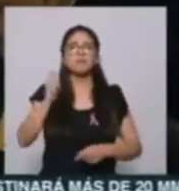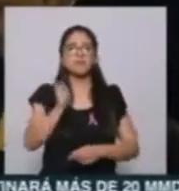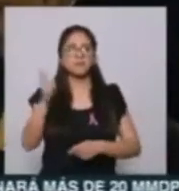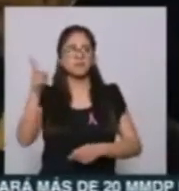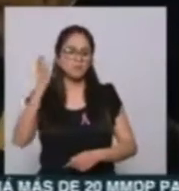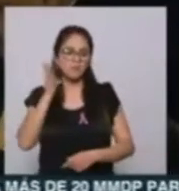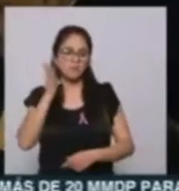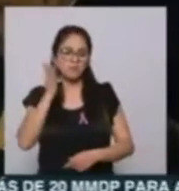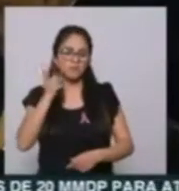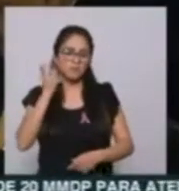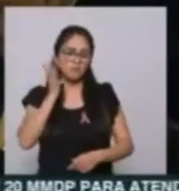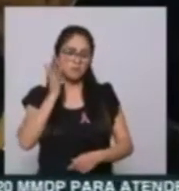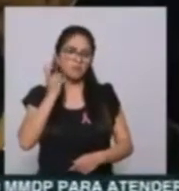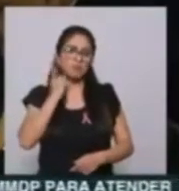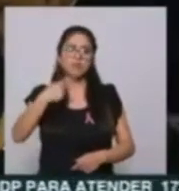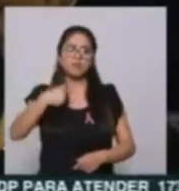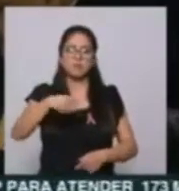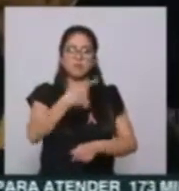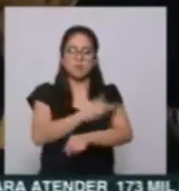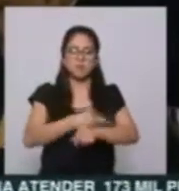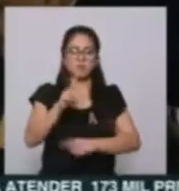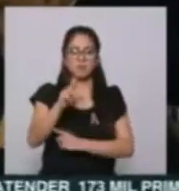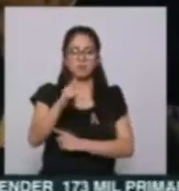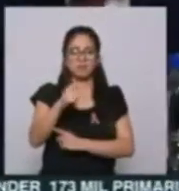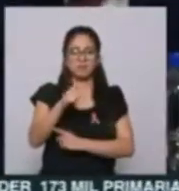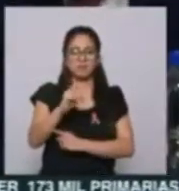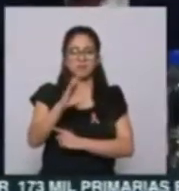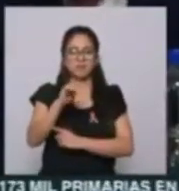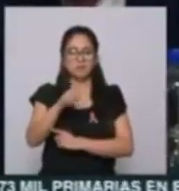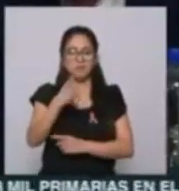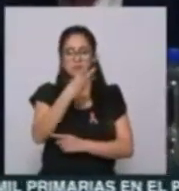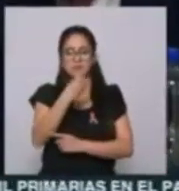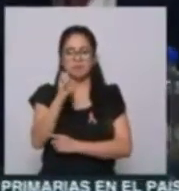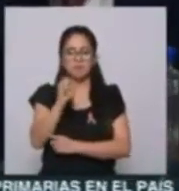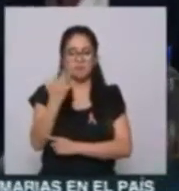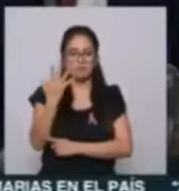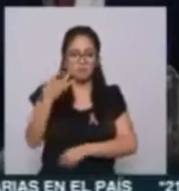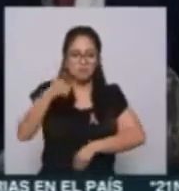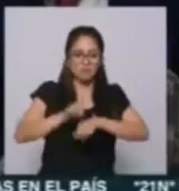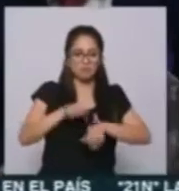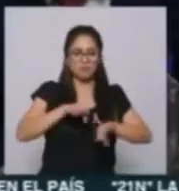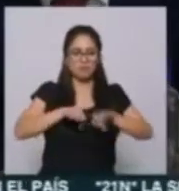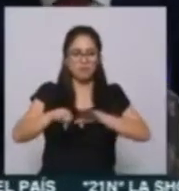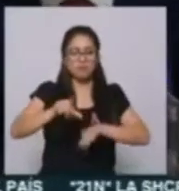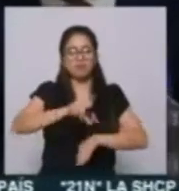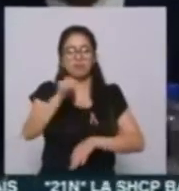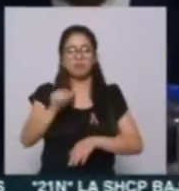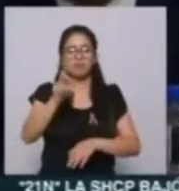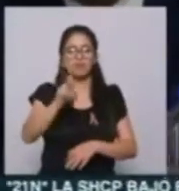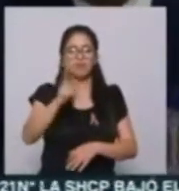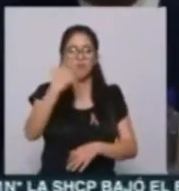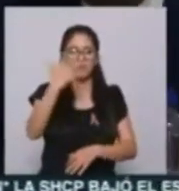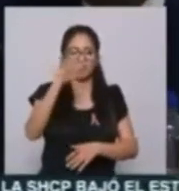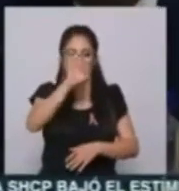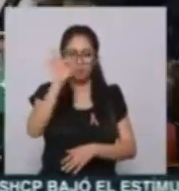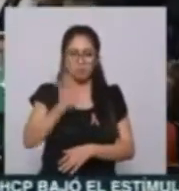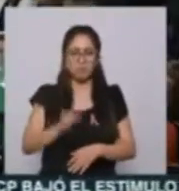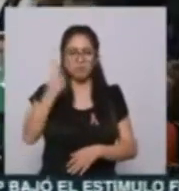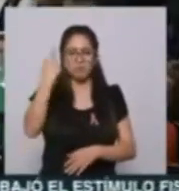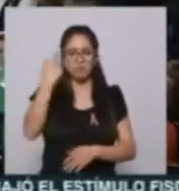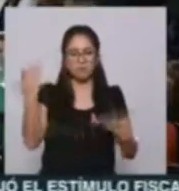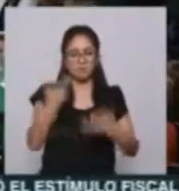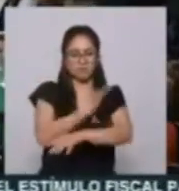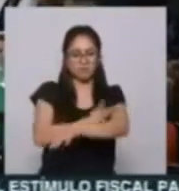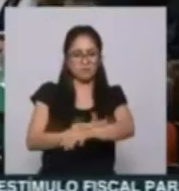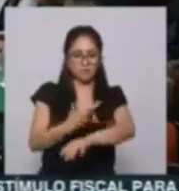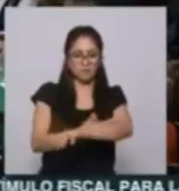del registro civil que elaboran los 365 días del año y con ello aumentó 25% la realización de trámites. Agregó que en